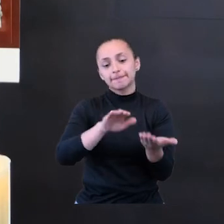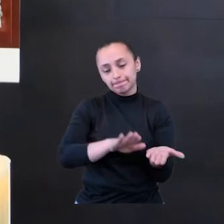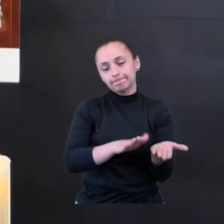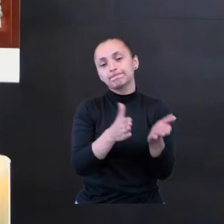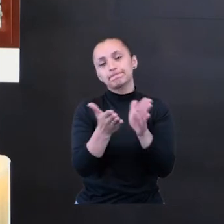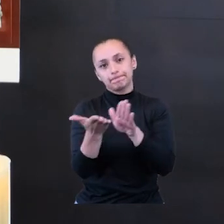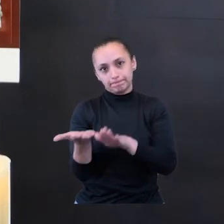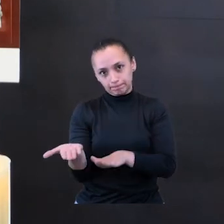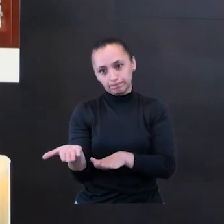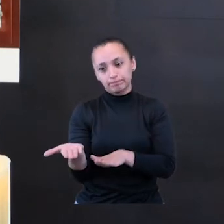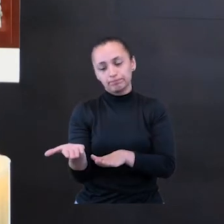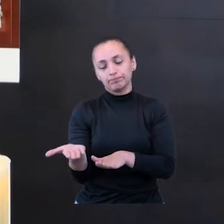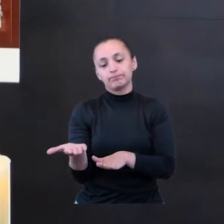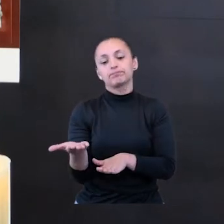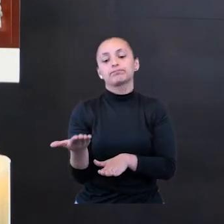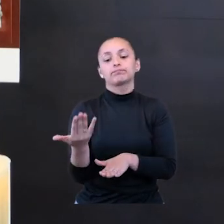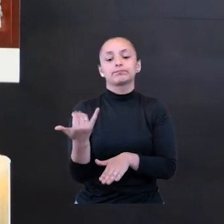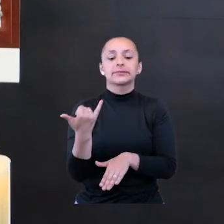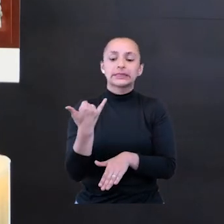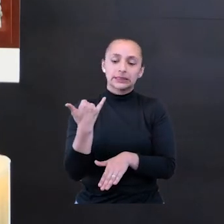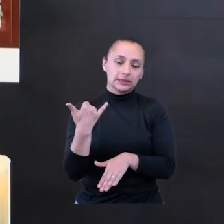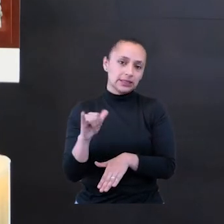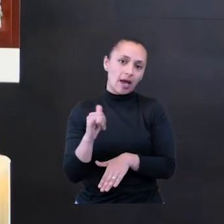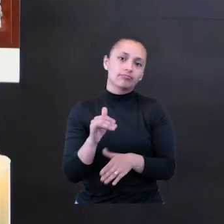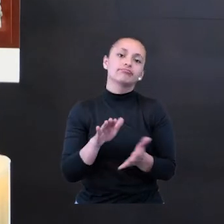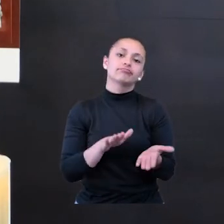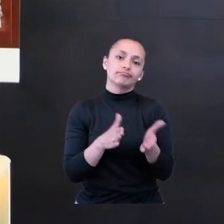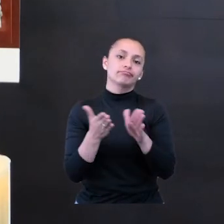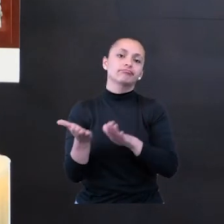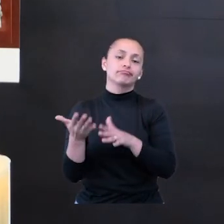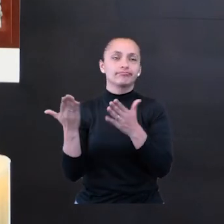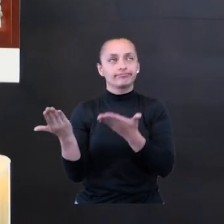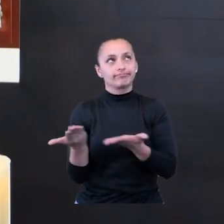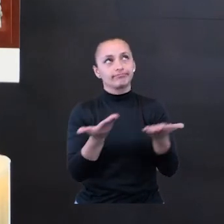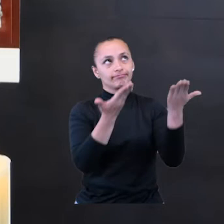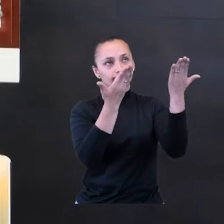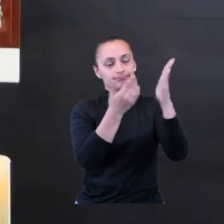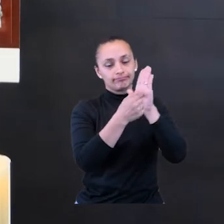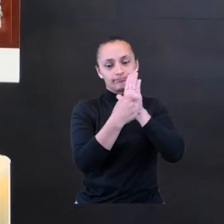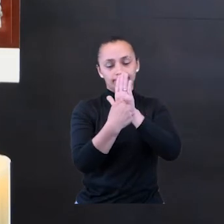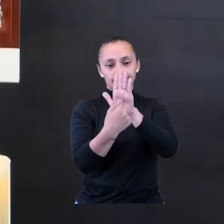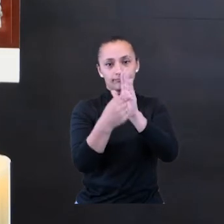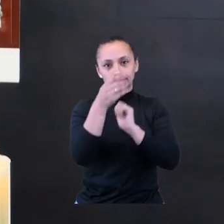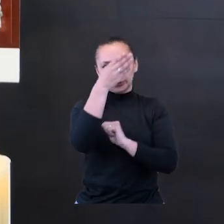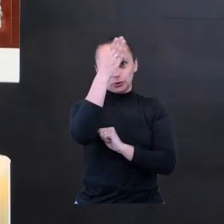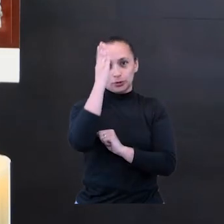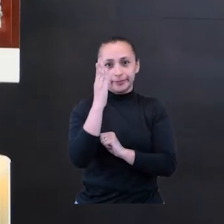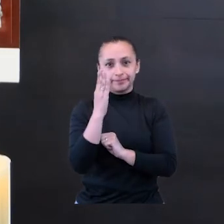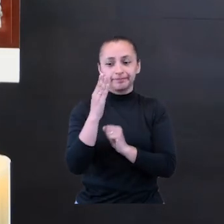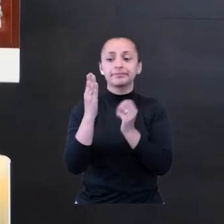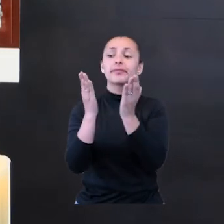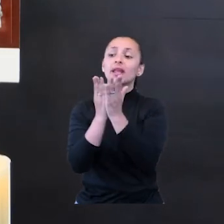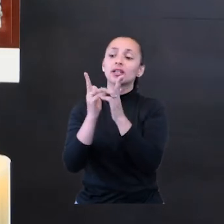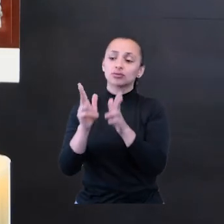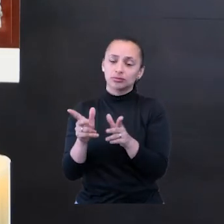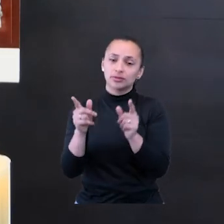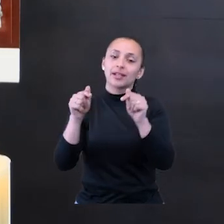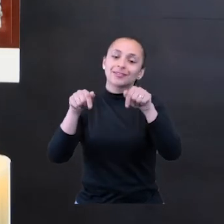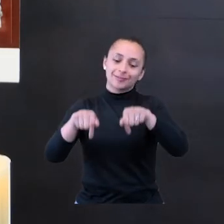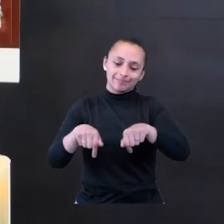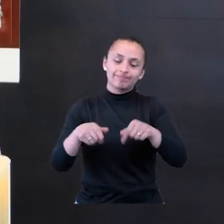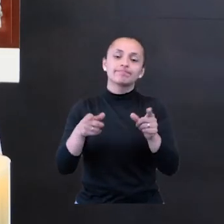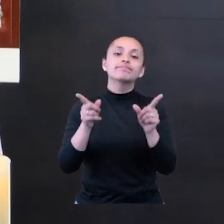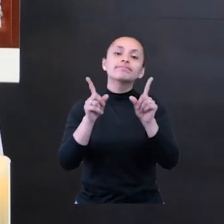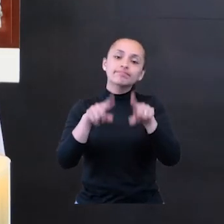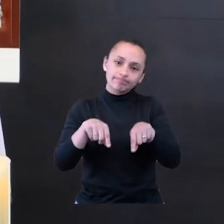se encuentran gozando de la presencia de dios oramos por aquellos estudiantes de nuestra